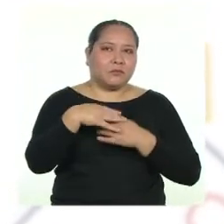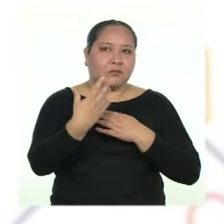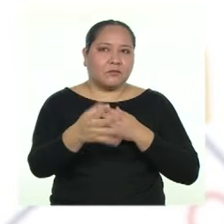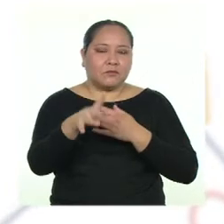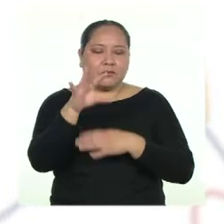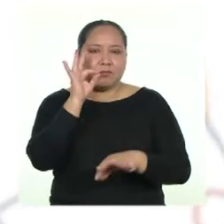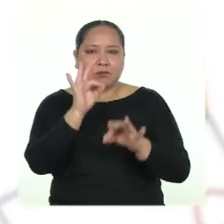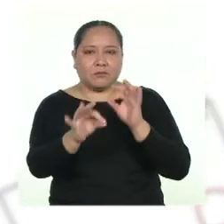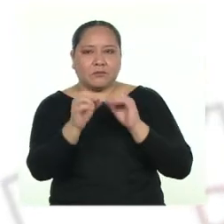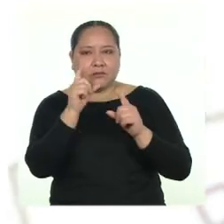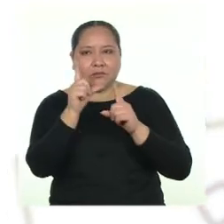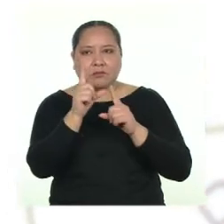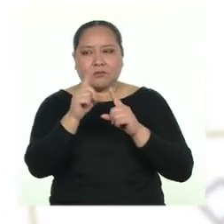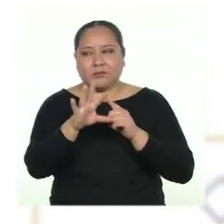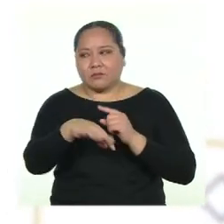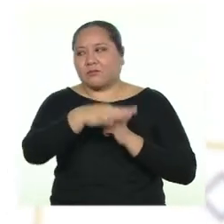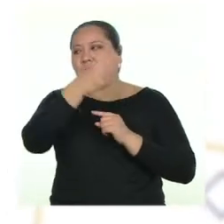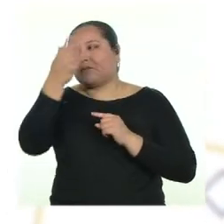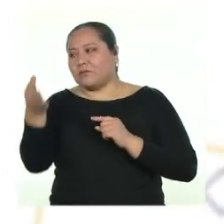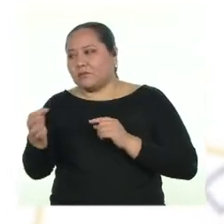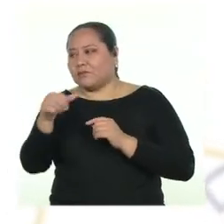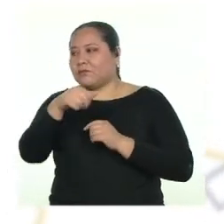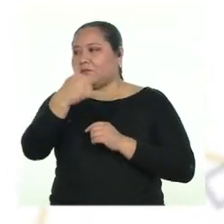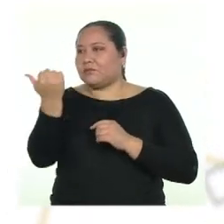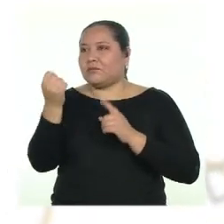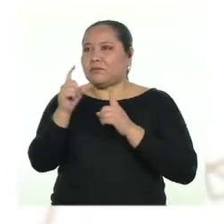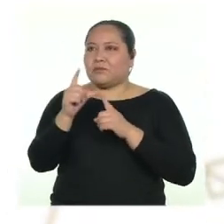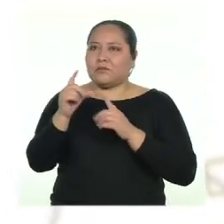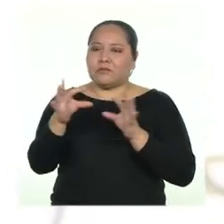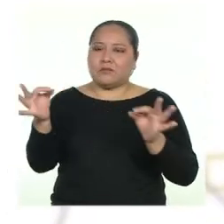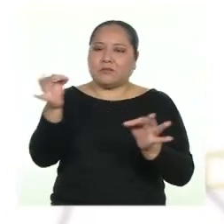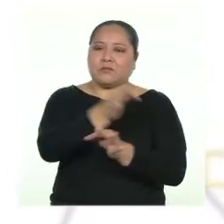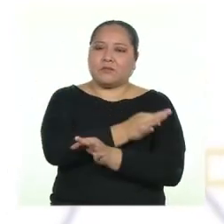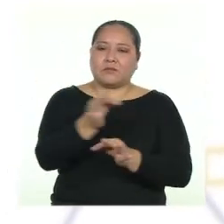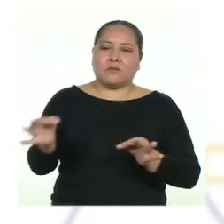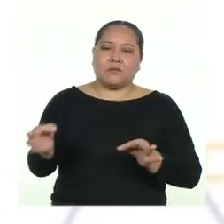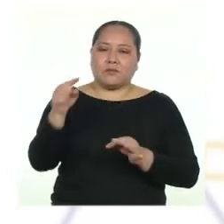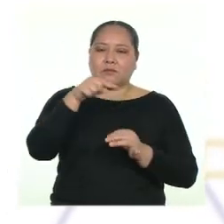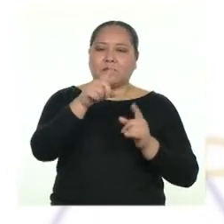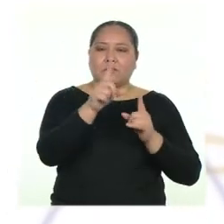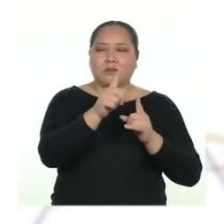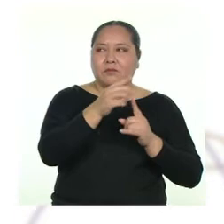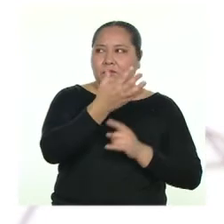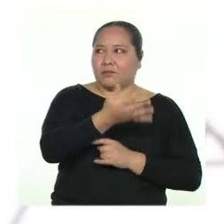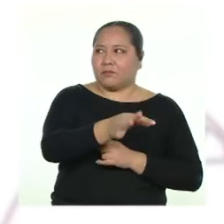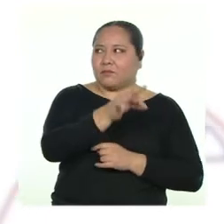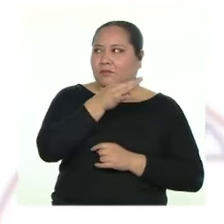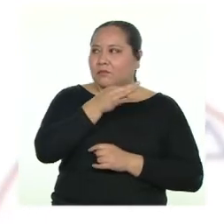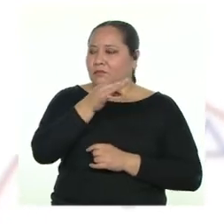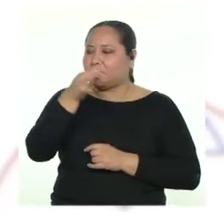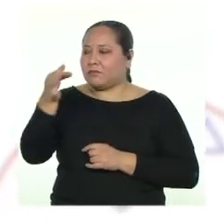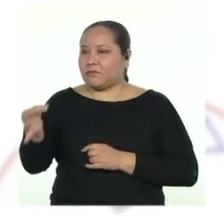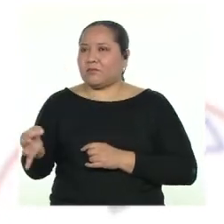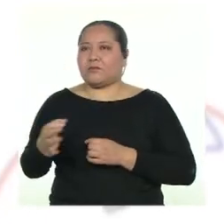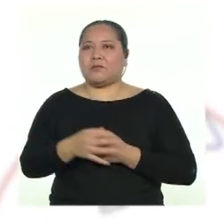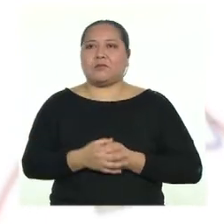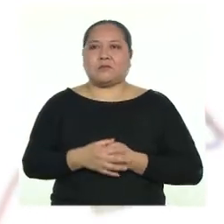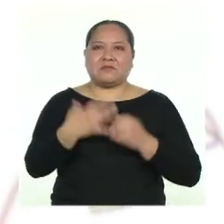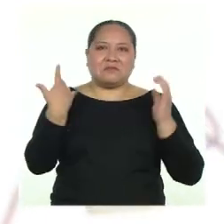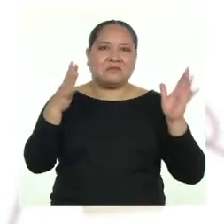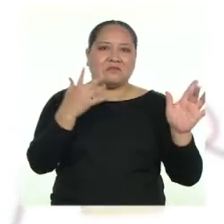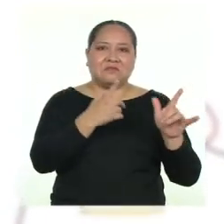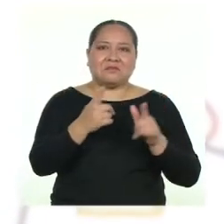encontrar el valor de la otra variable reemplazando el valor obtenido en una de las ecuaciones originales. ¡Y